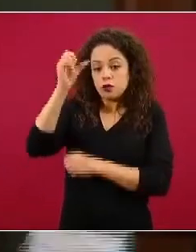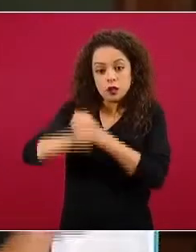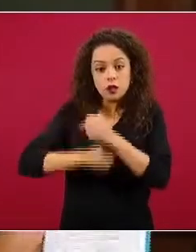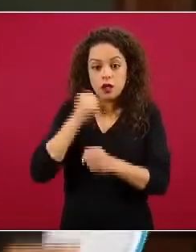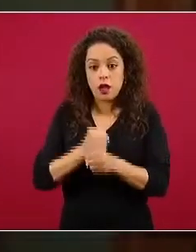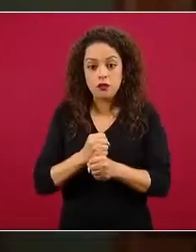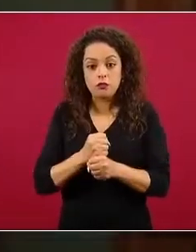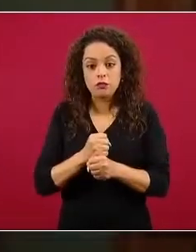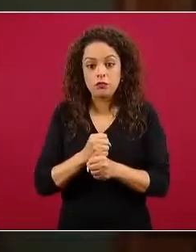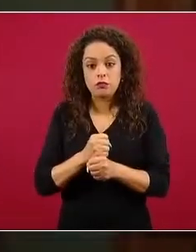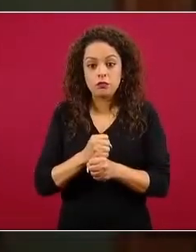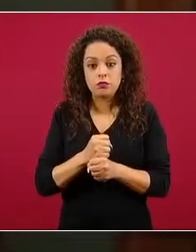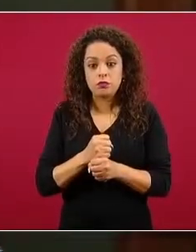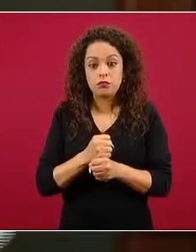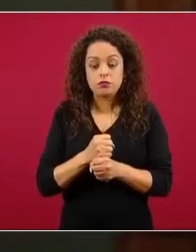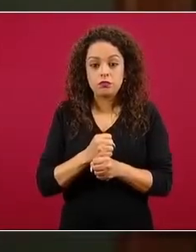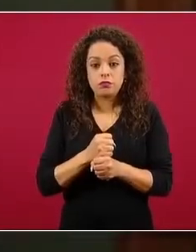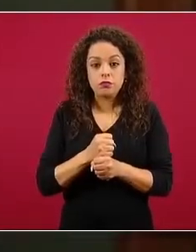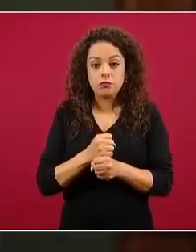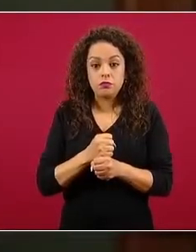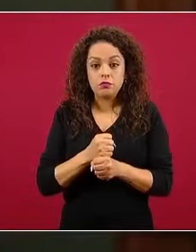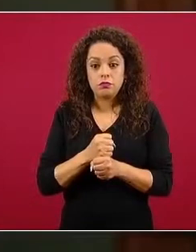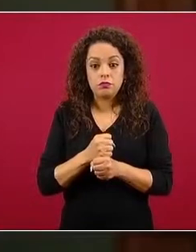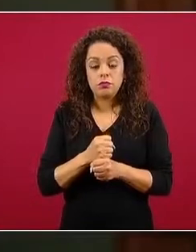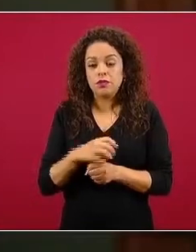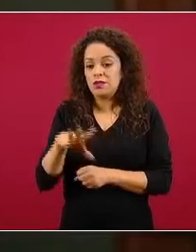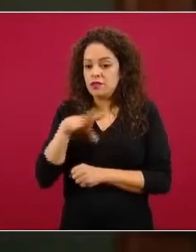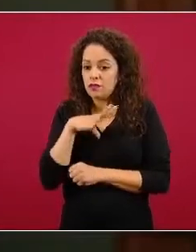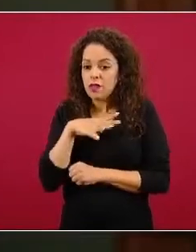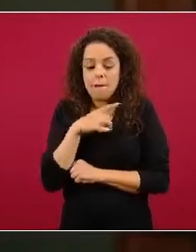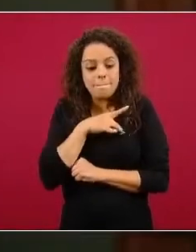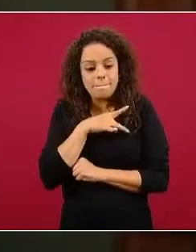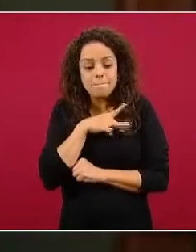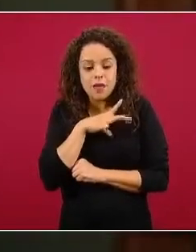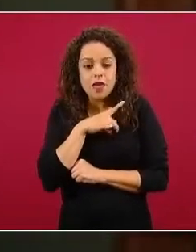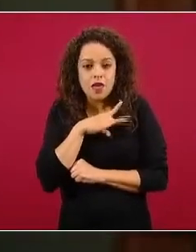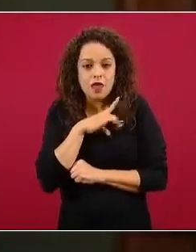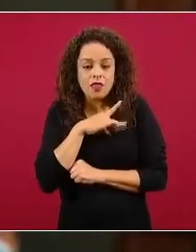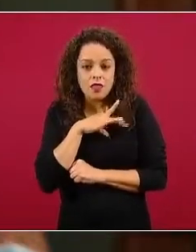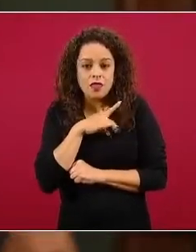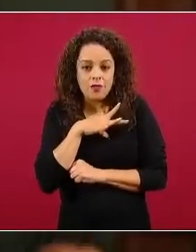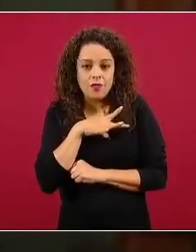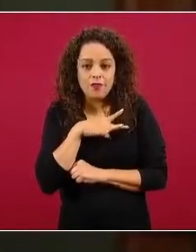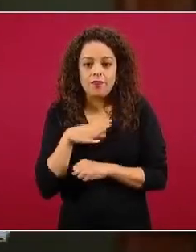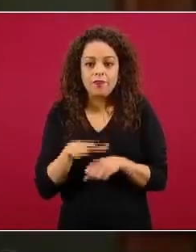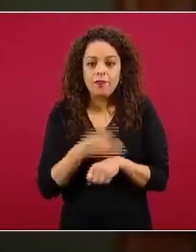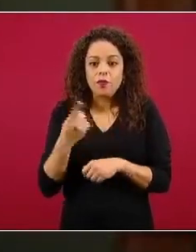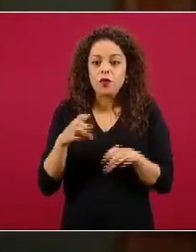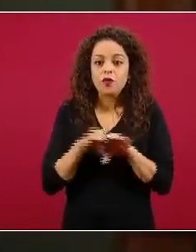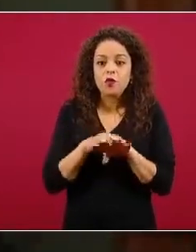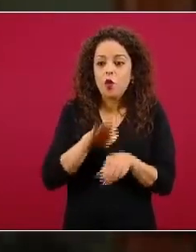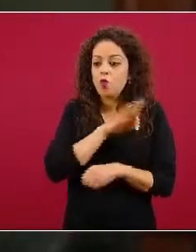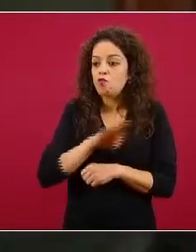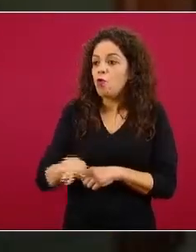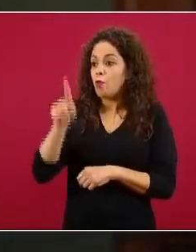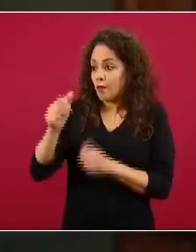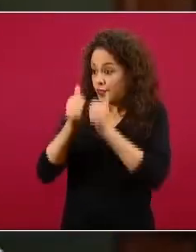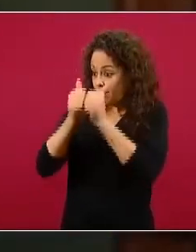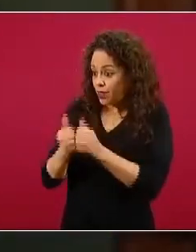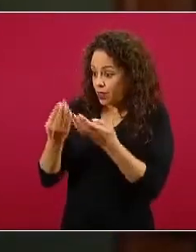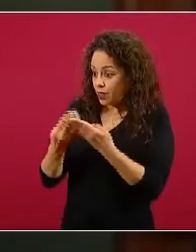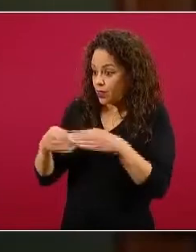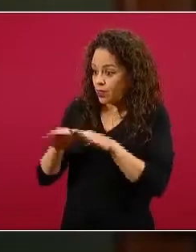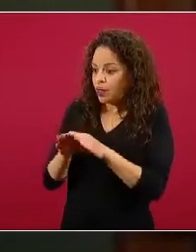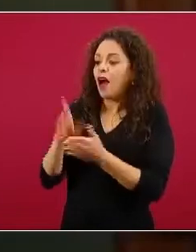la pasaron muy bien, pero tienen como que miedo, un poquito más como que para recordar de qué manera ellos pueden rehabilitarse en su casa.